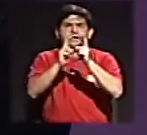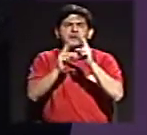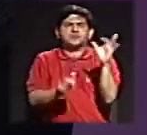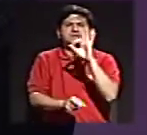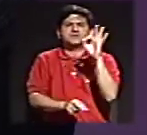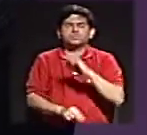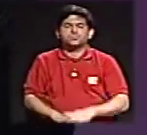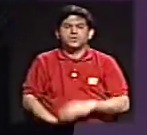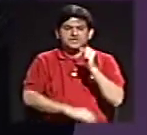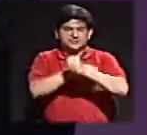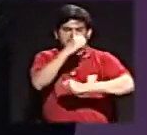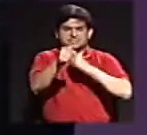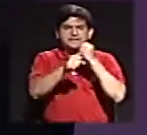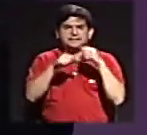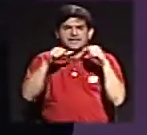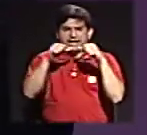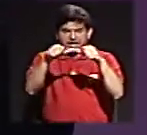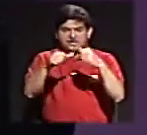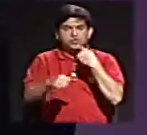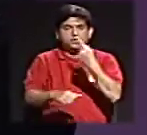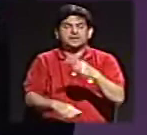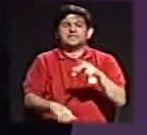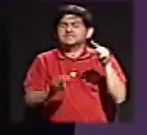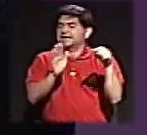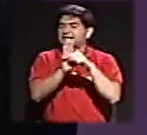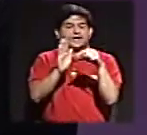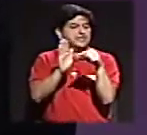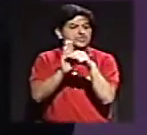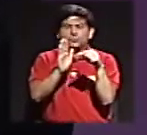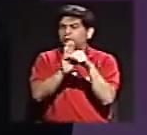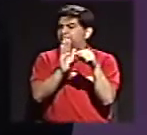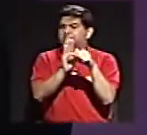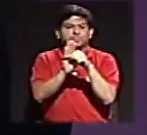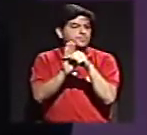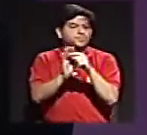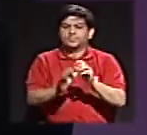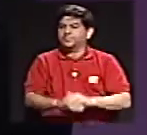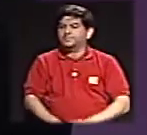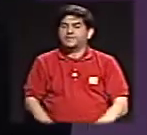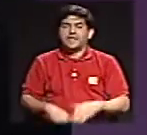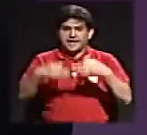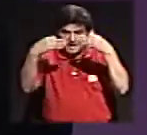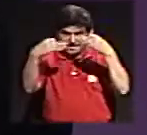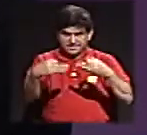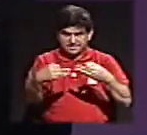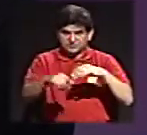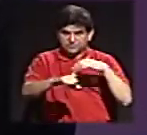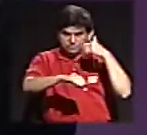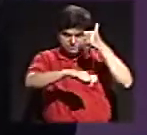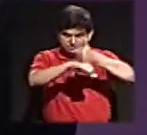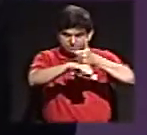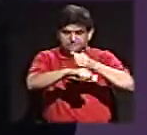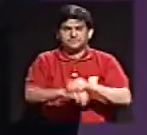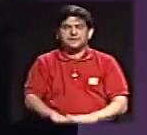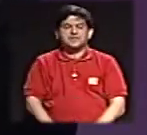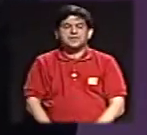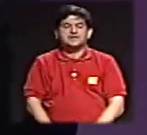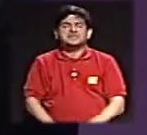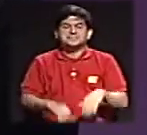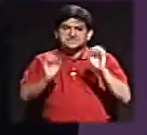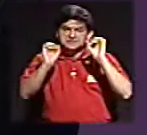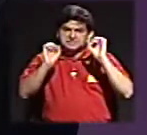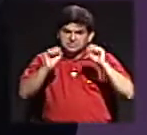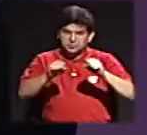febrero del año siguiente y le contesta negativamente. En el fallo, digamos, se plantea que se